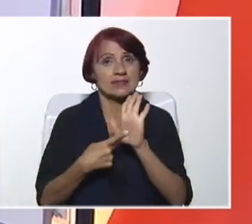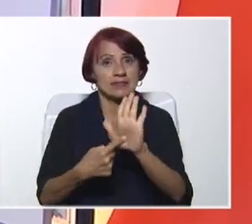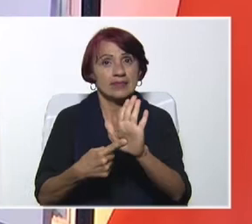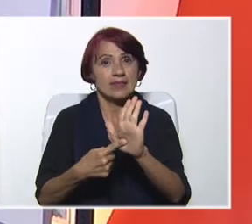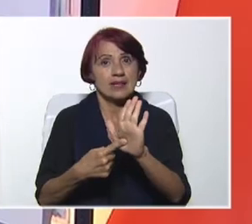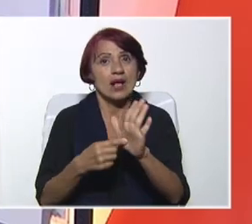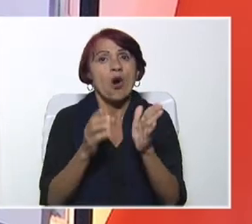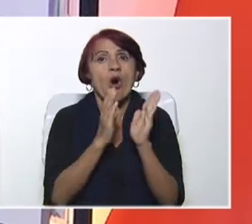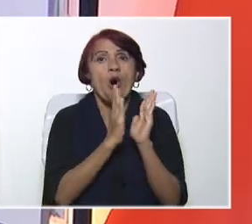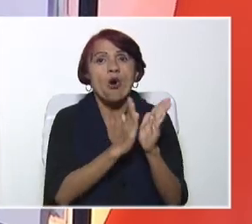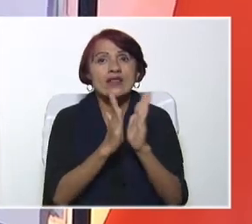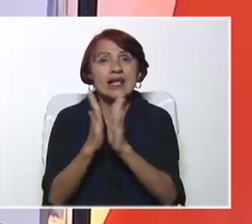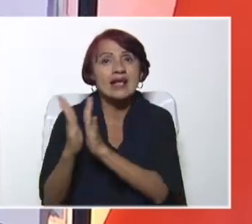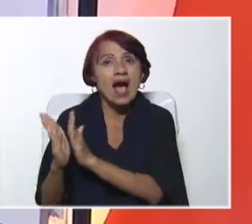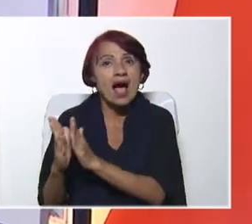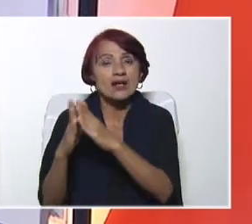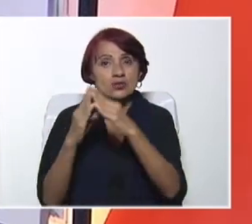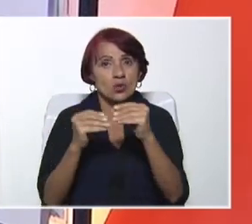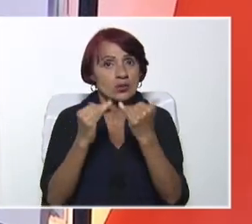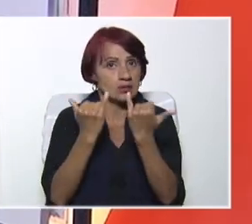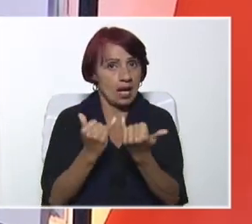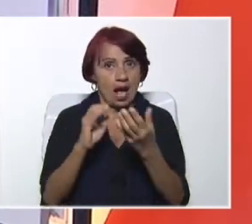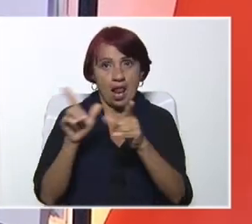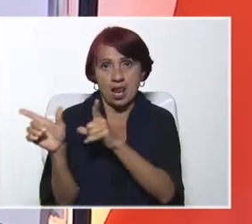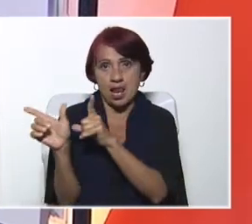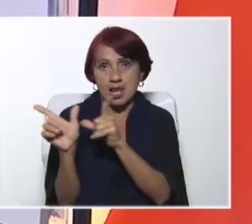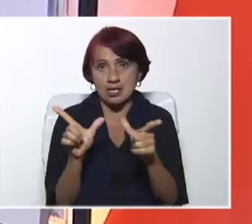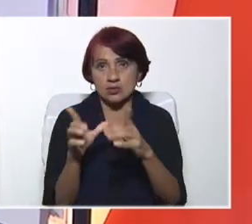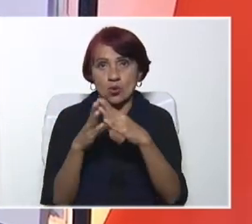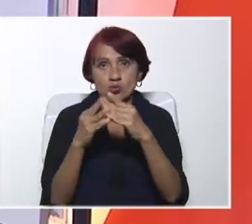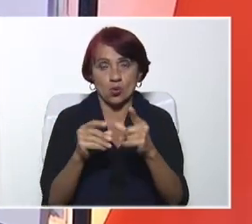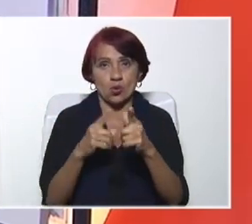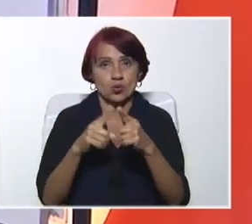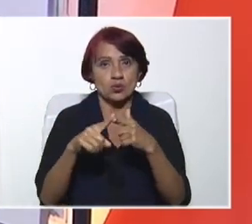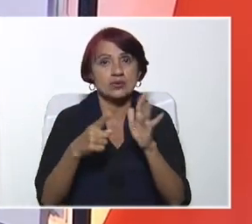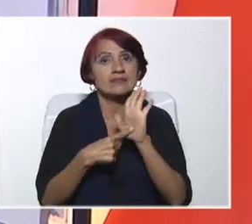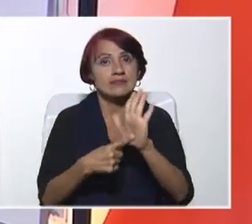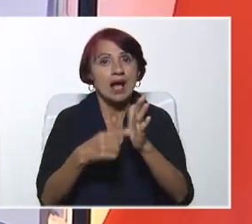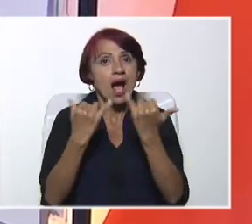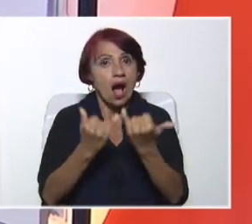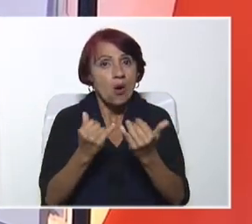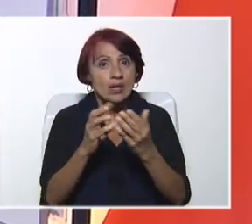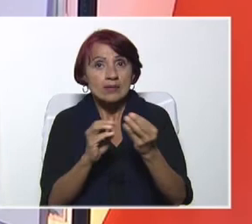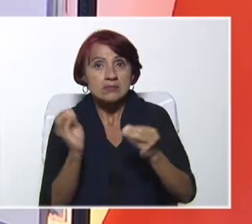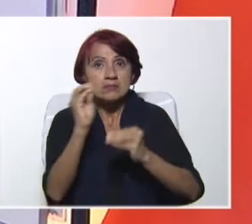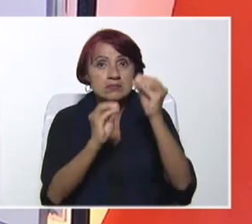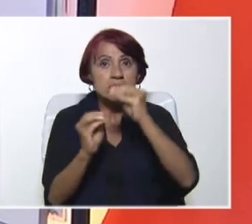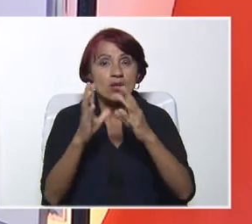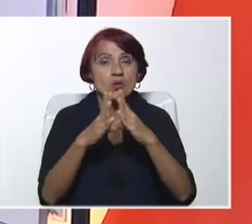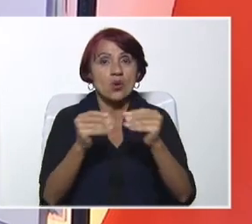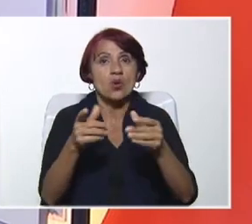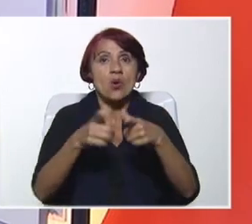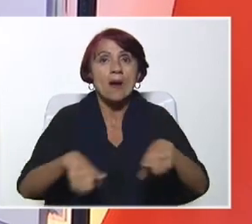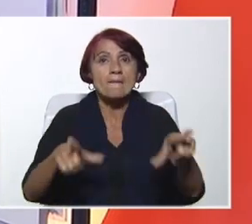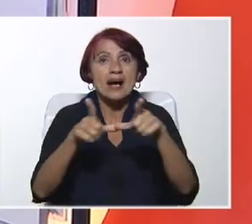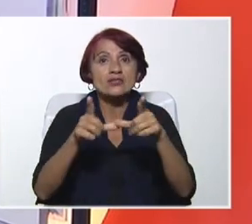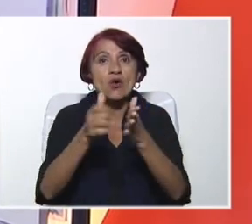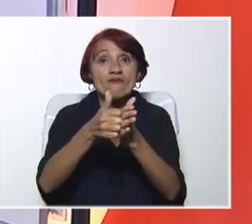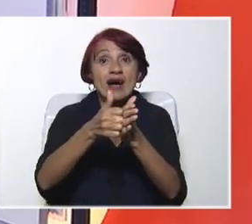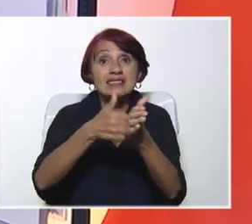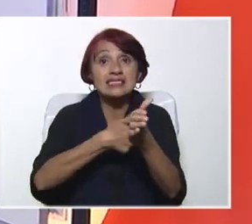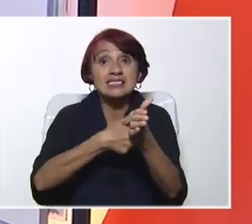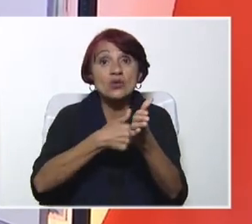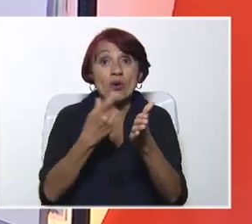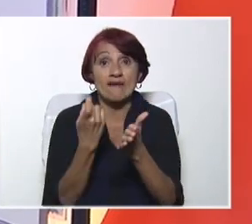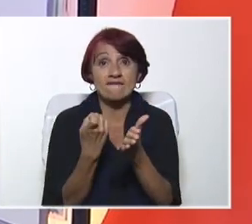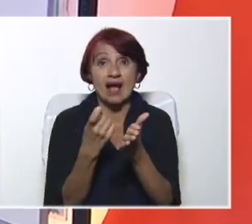es ordenarlos, ya los tenemos ordenados. Posteriormente vamos a llenar los espacios que estén vacíos y vamos a